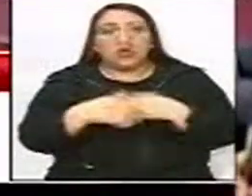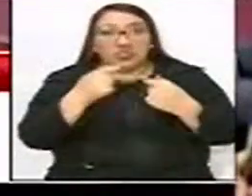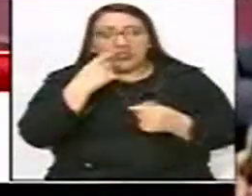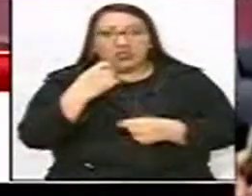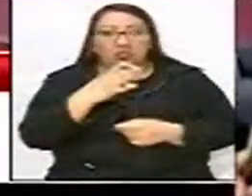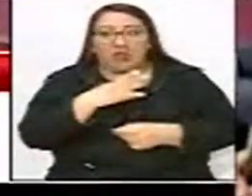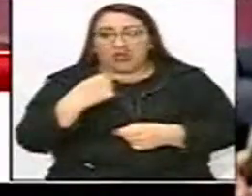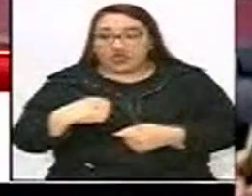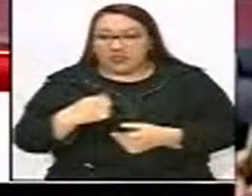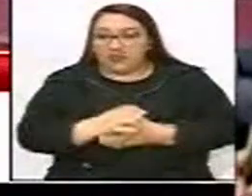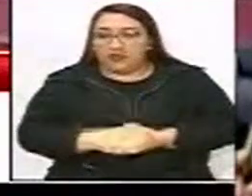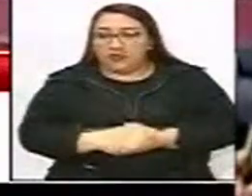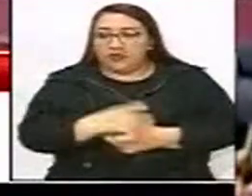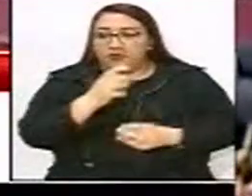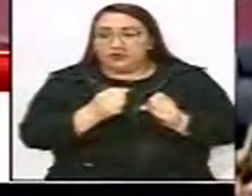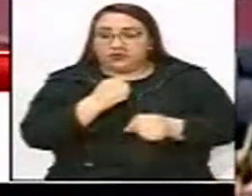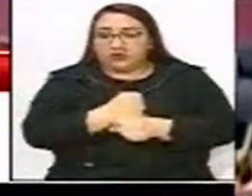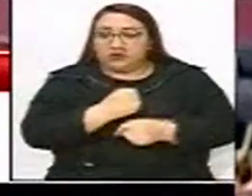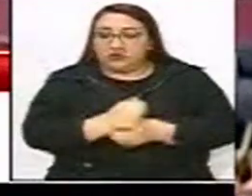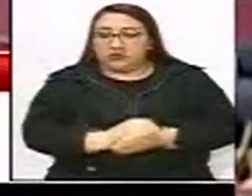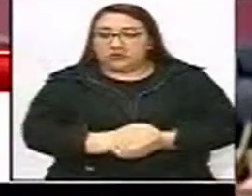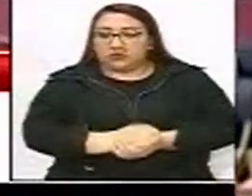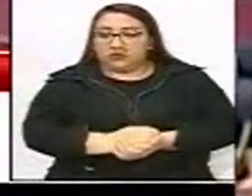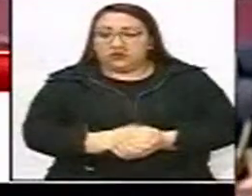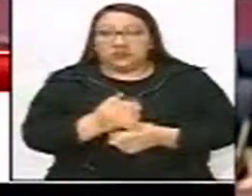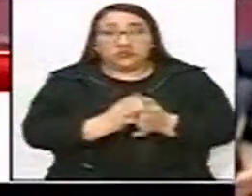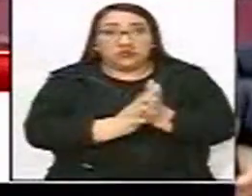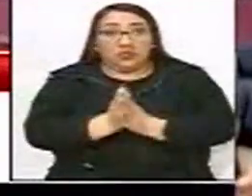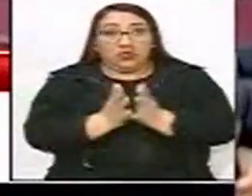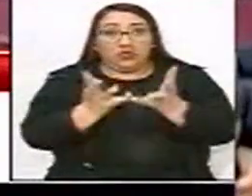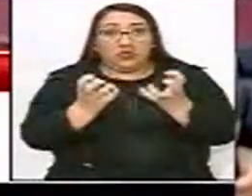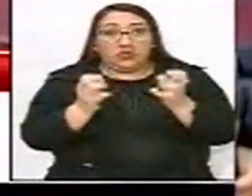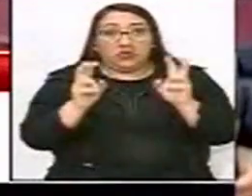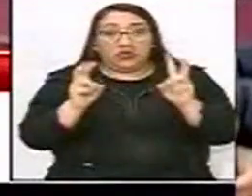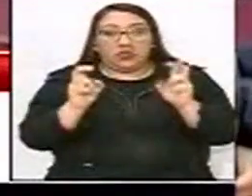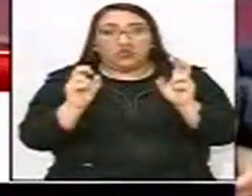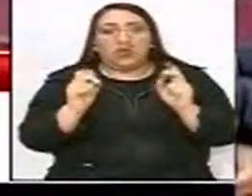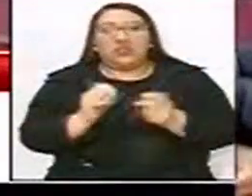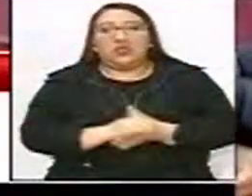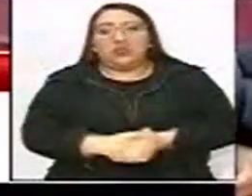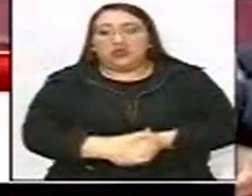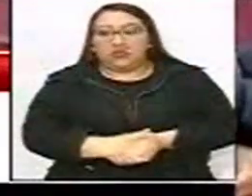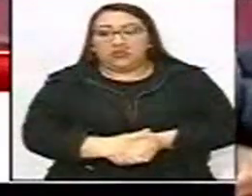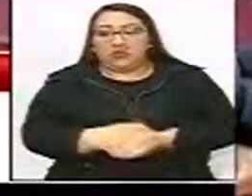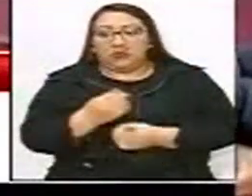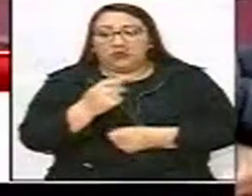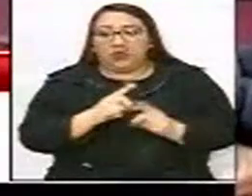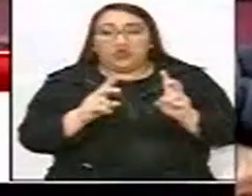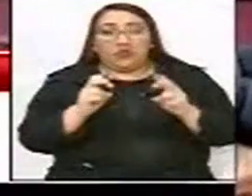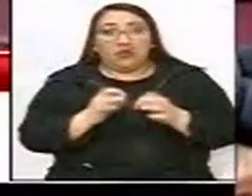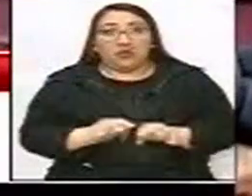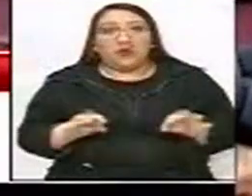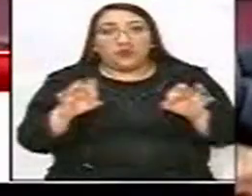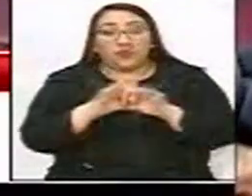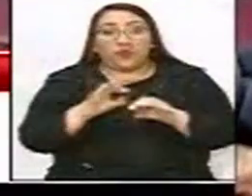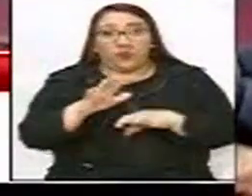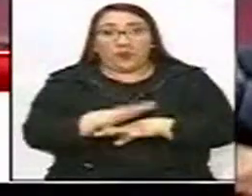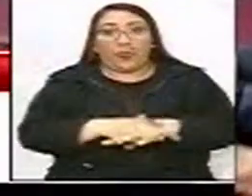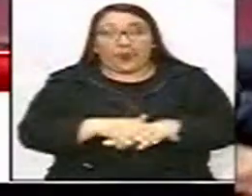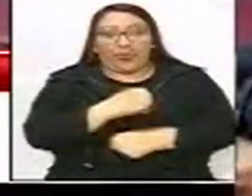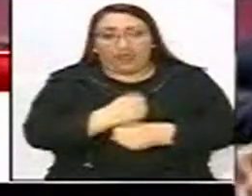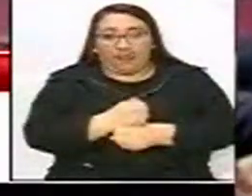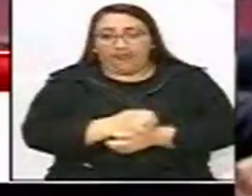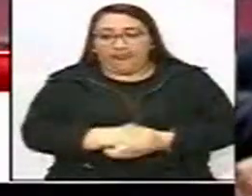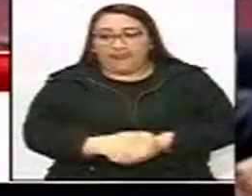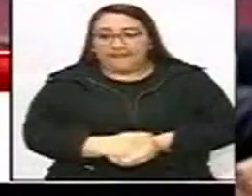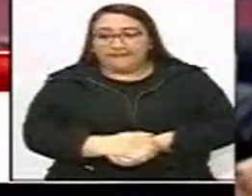alcalde, nuevamente a los funcionarios. Hay interés de tratar este tema porque uno de los temas pendientes de su gestión, sin